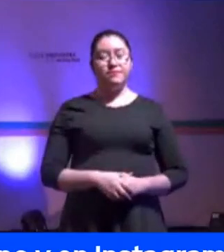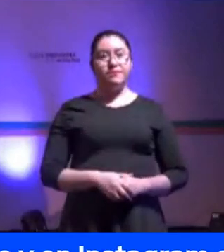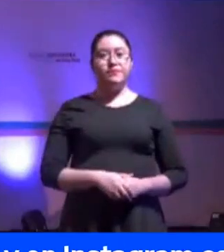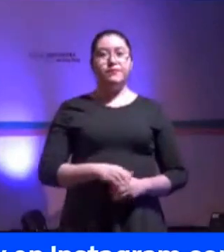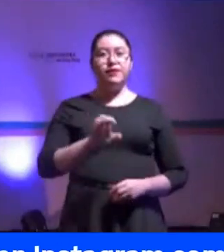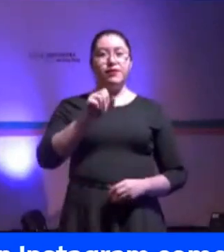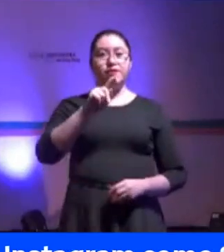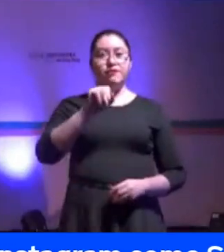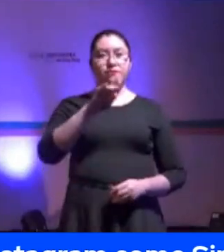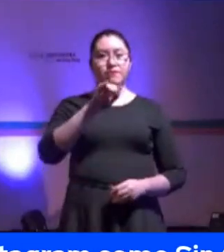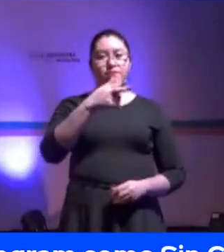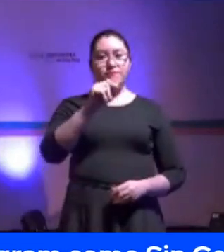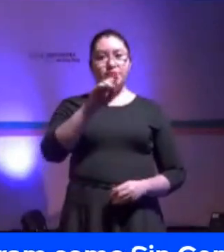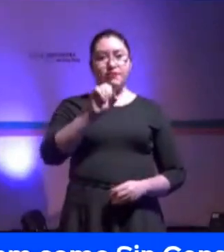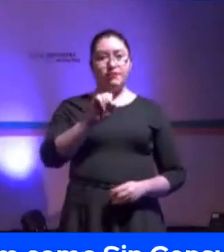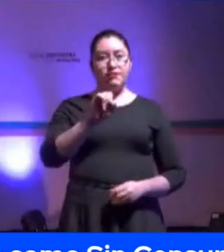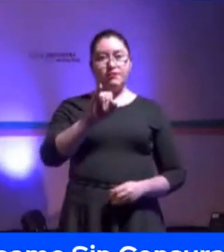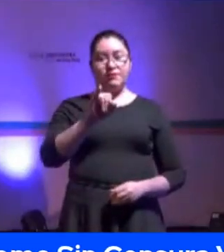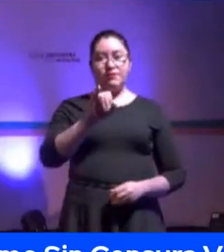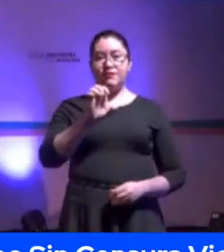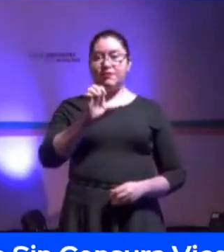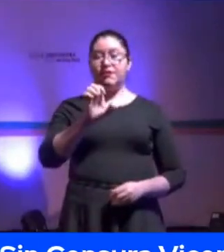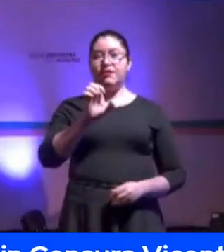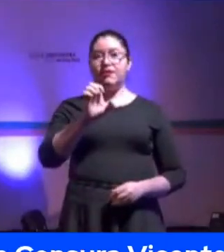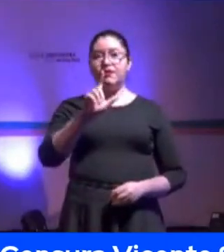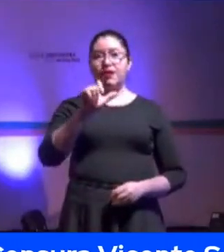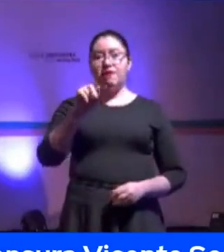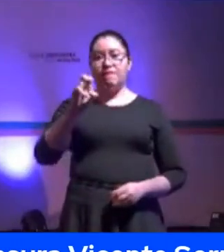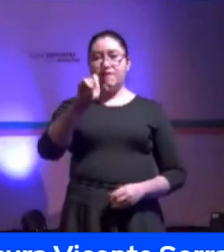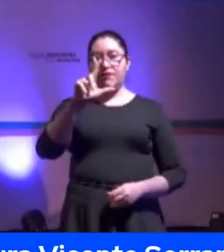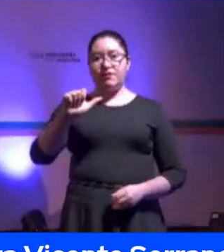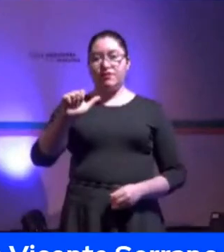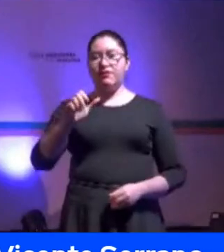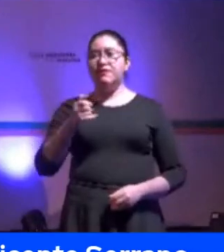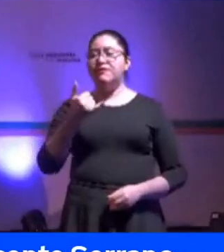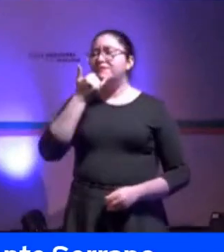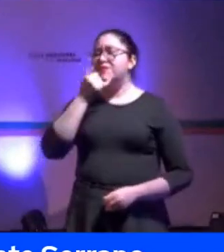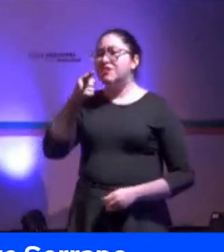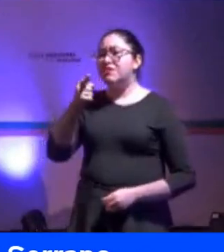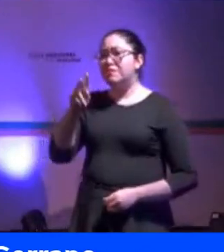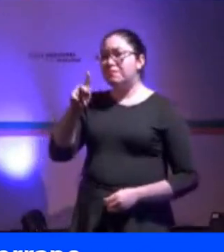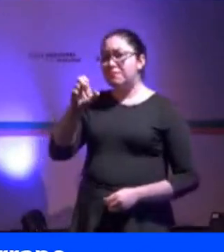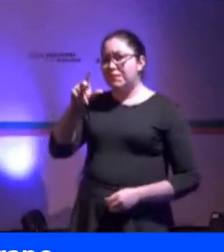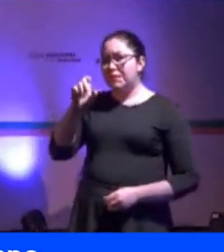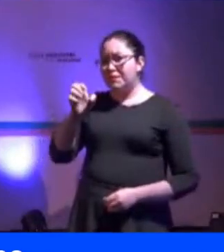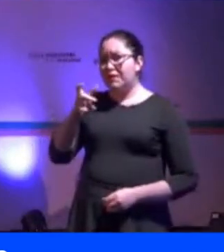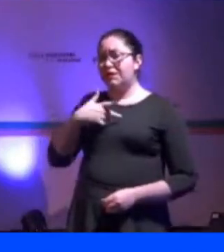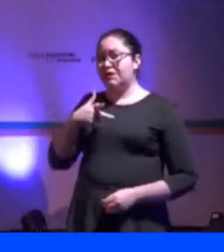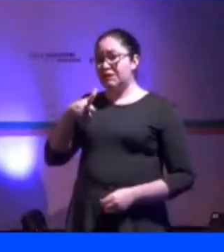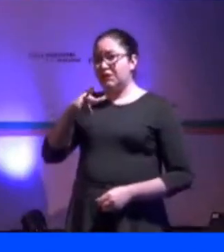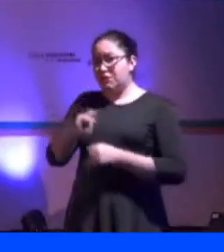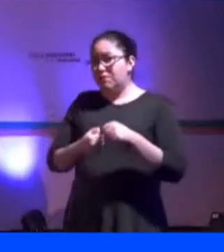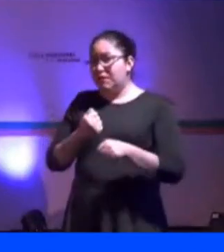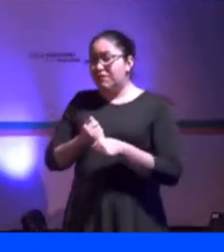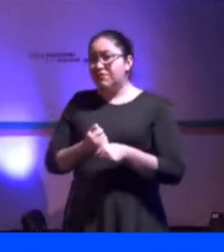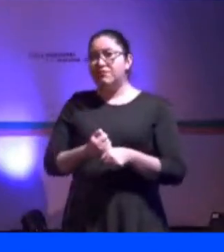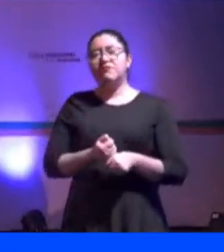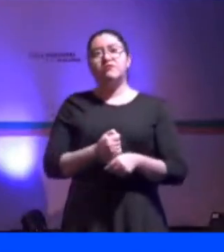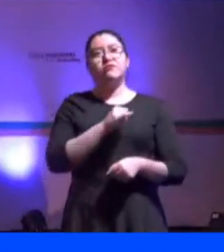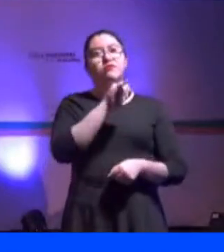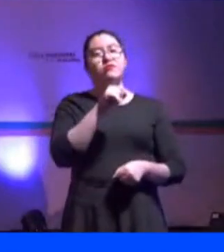Stephanie Lavalle, extraordinaria analista. Oye, Pepito sí tiene 18, diría el presidente. ¿Cuántos años tiene? José Manuel